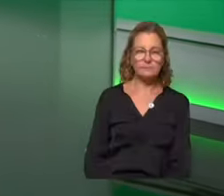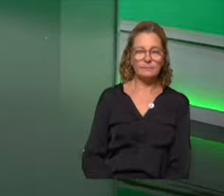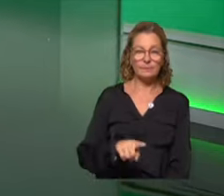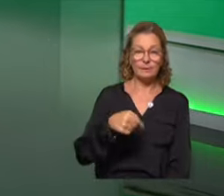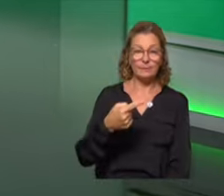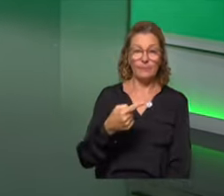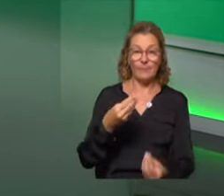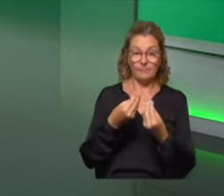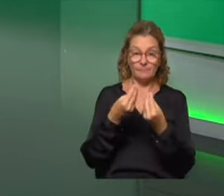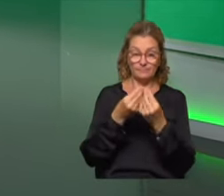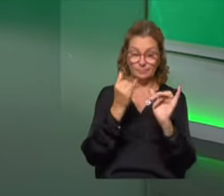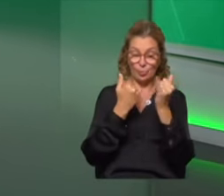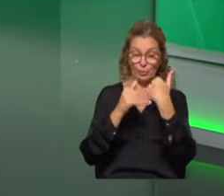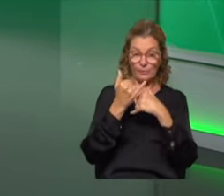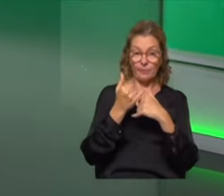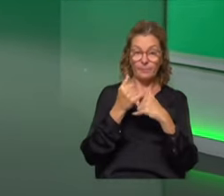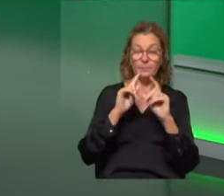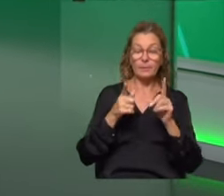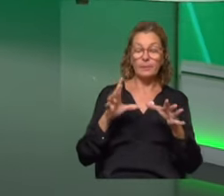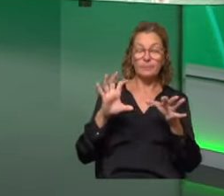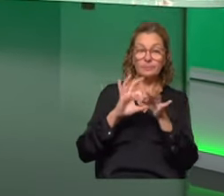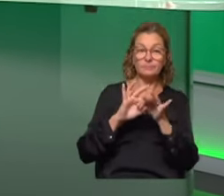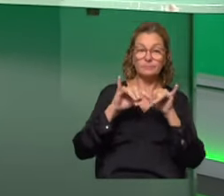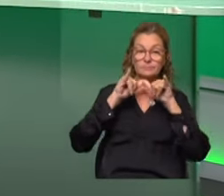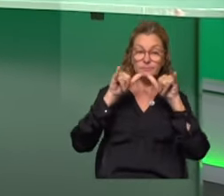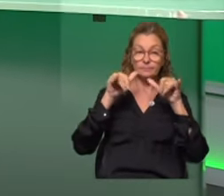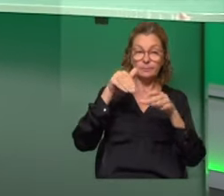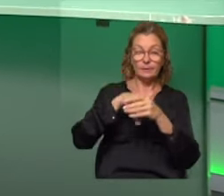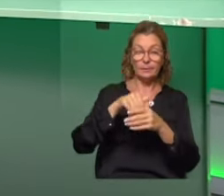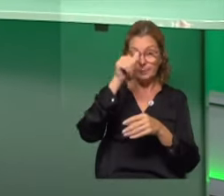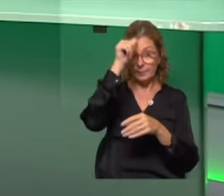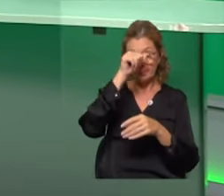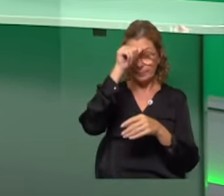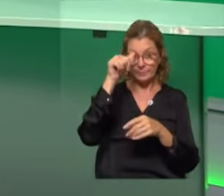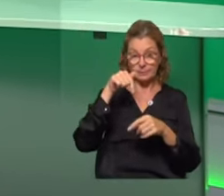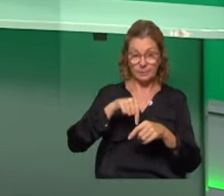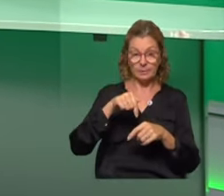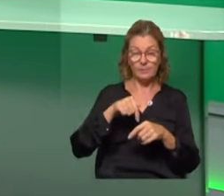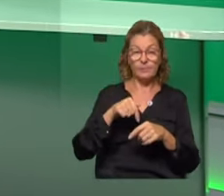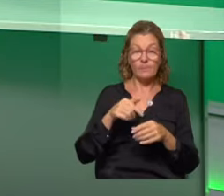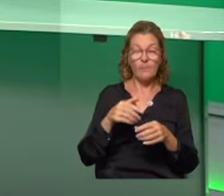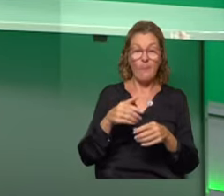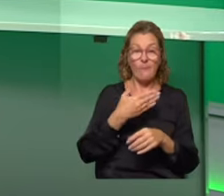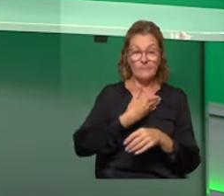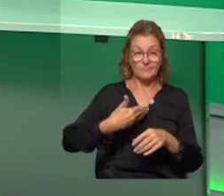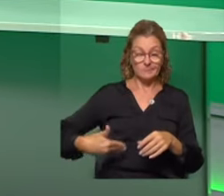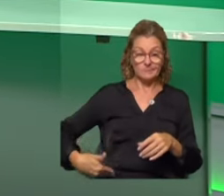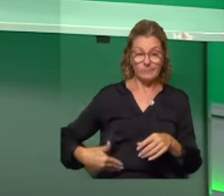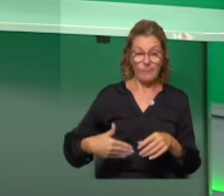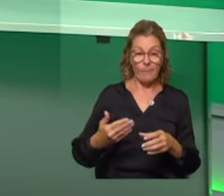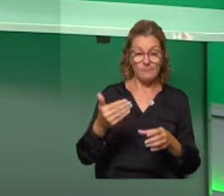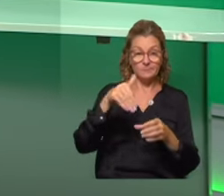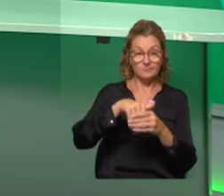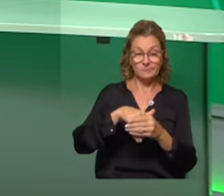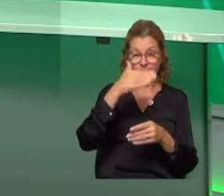Bloque cargadito de información. Sí, que también está vinculada a la campaña electoral, porque este domingo, durante el acto de lanzamiento de su precandidatura presidencial para las internas del